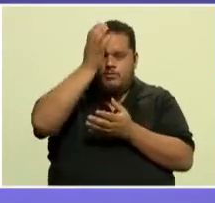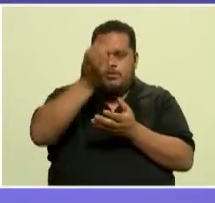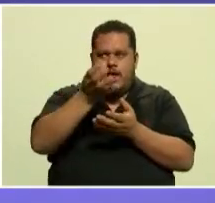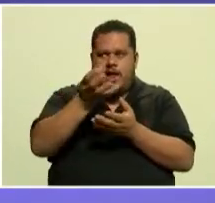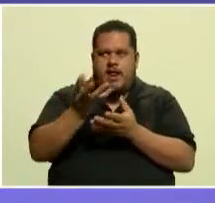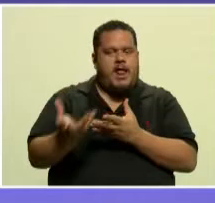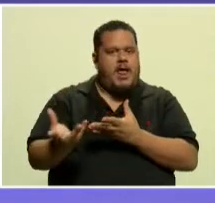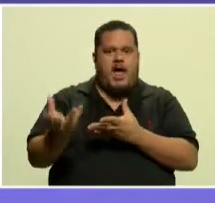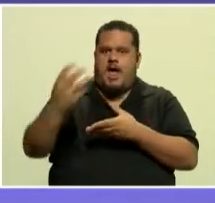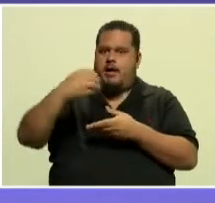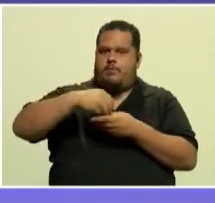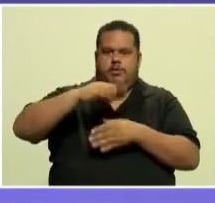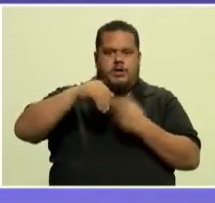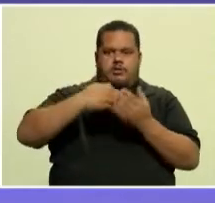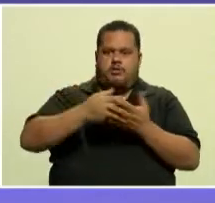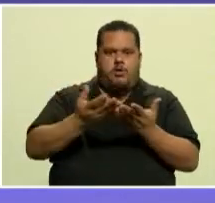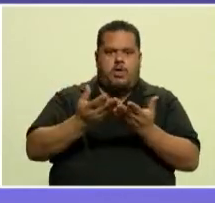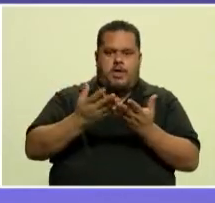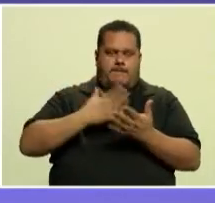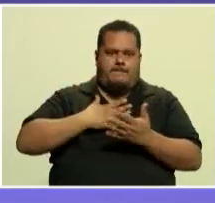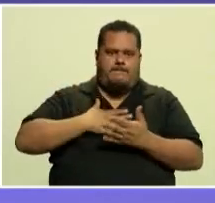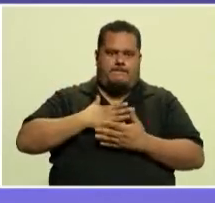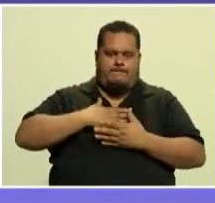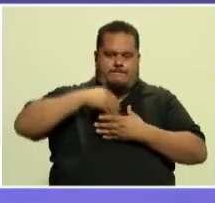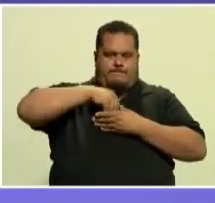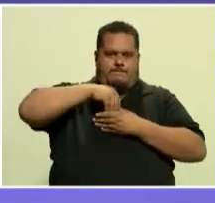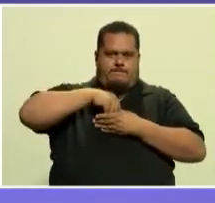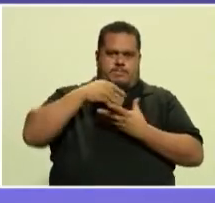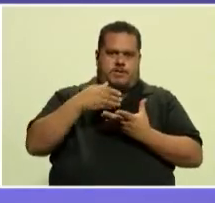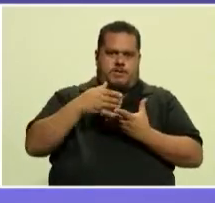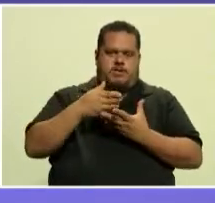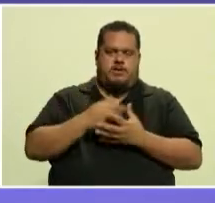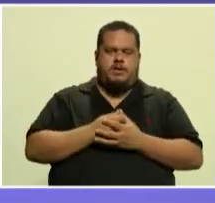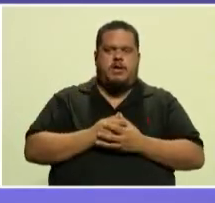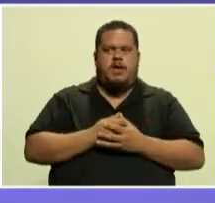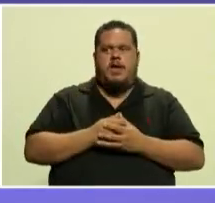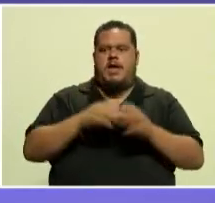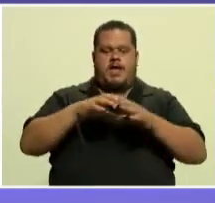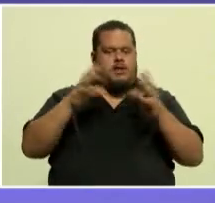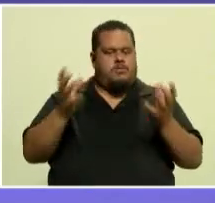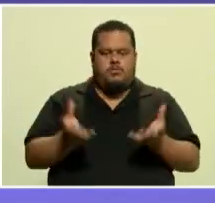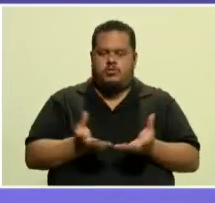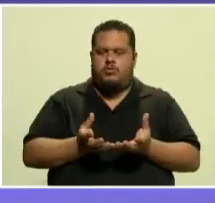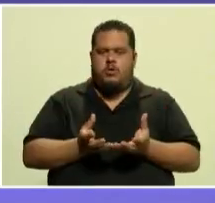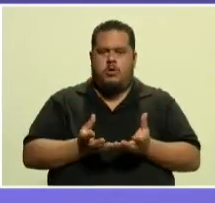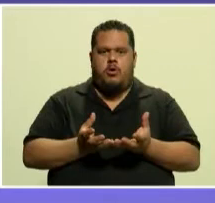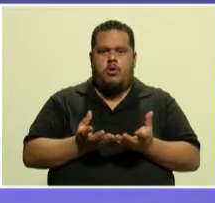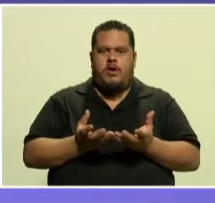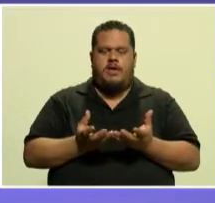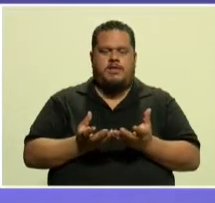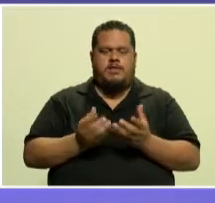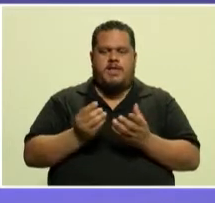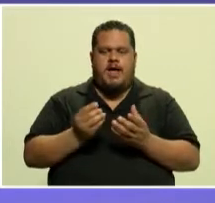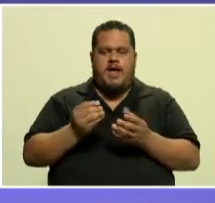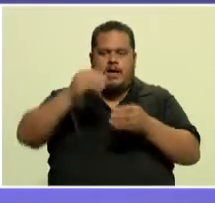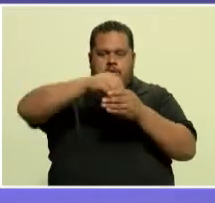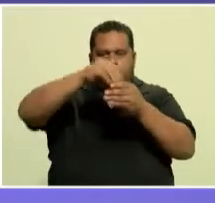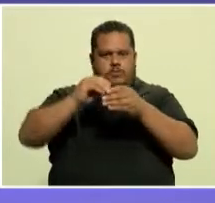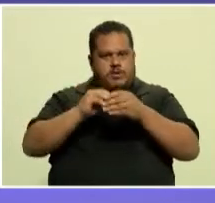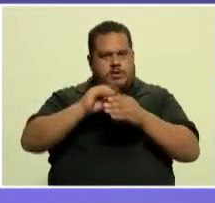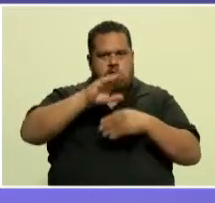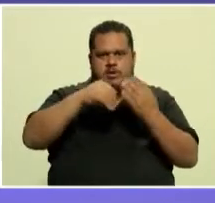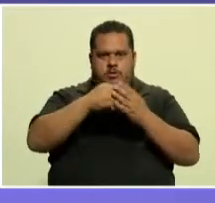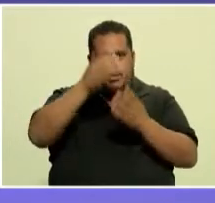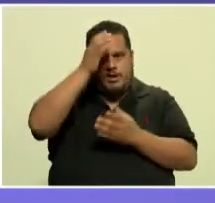aporta todo el contexto al que pertenezco, ¿verdad? Al final el mundo está compuesto de todas las culturas y